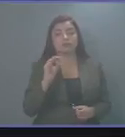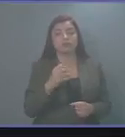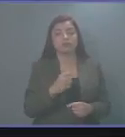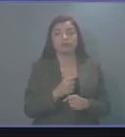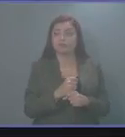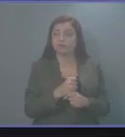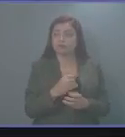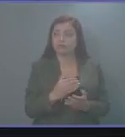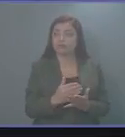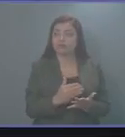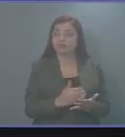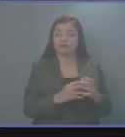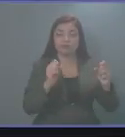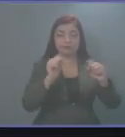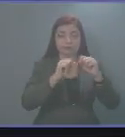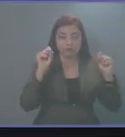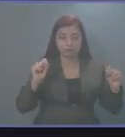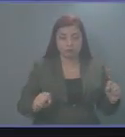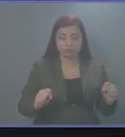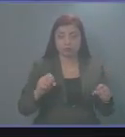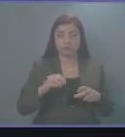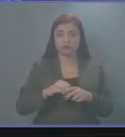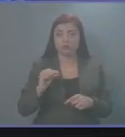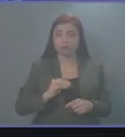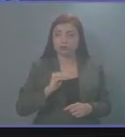accesibilidad al sistema de crédito.